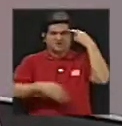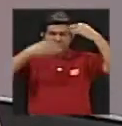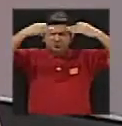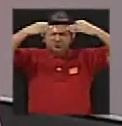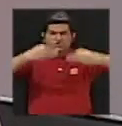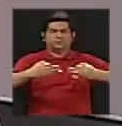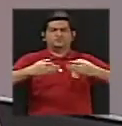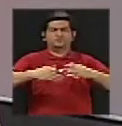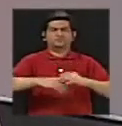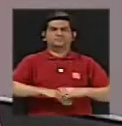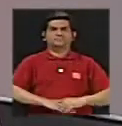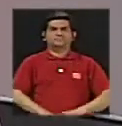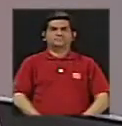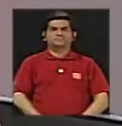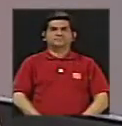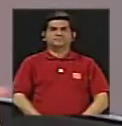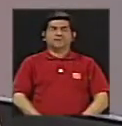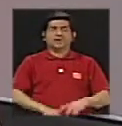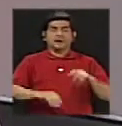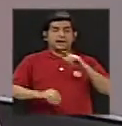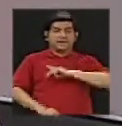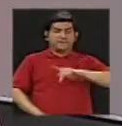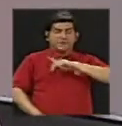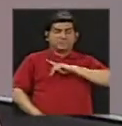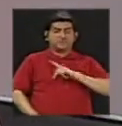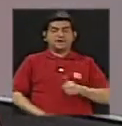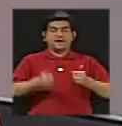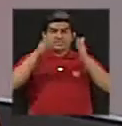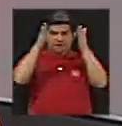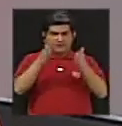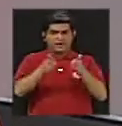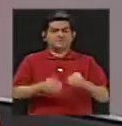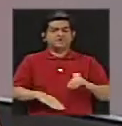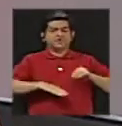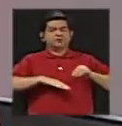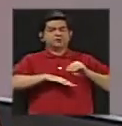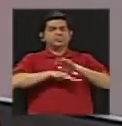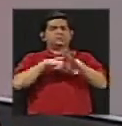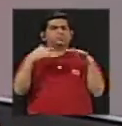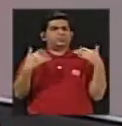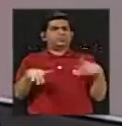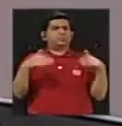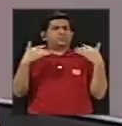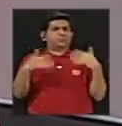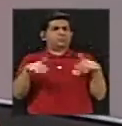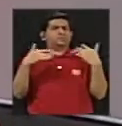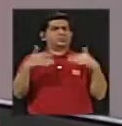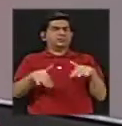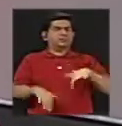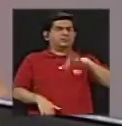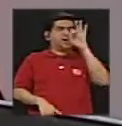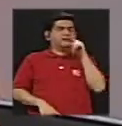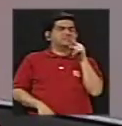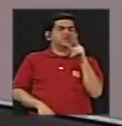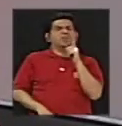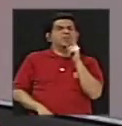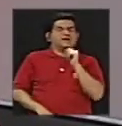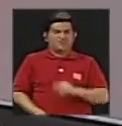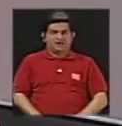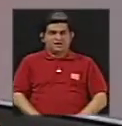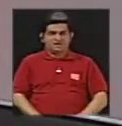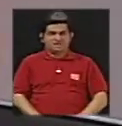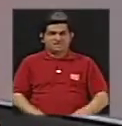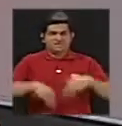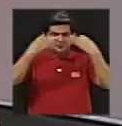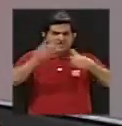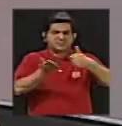decisión, la personalidad del candidato también influyó mucho en escoger el candidato, en decidirse por quién